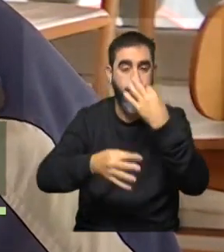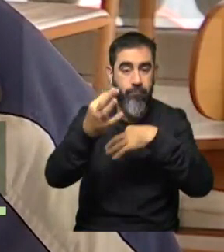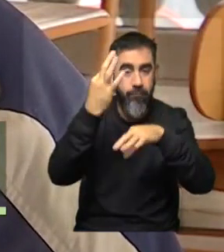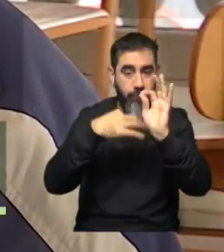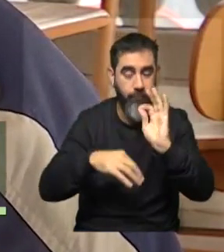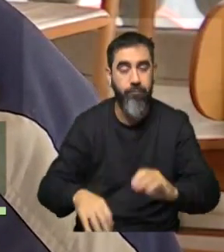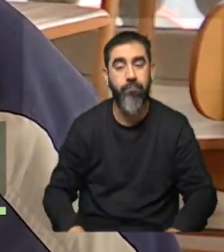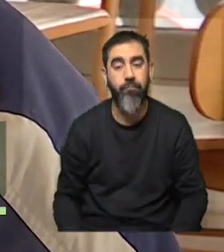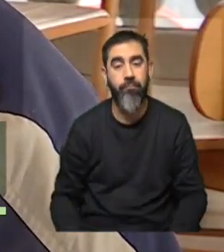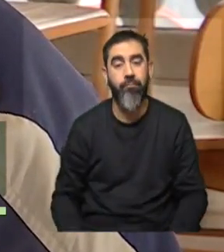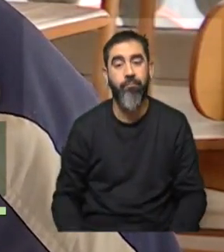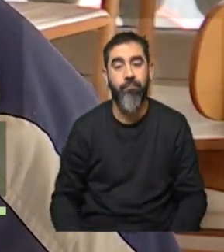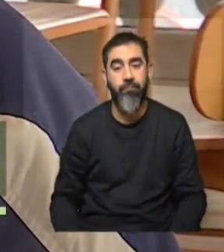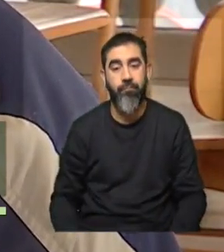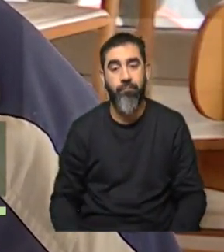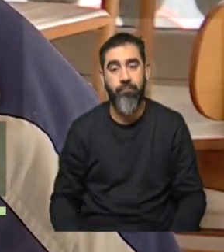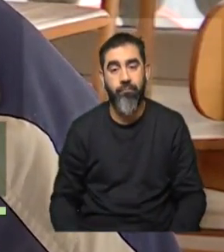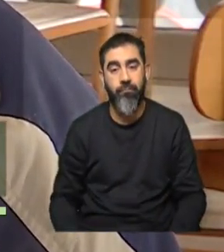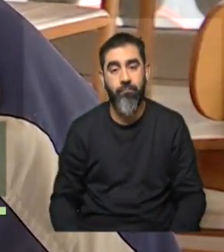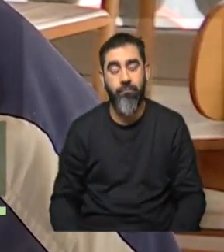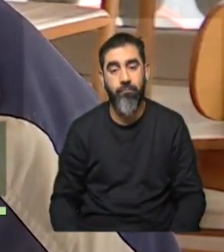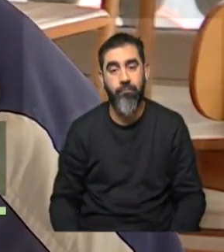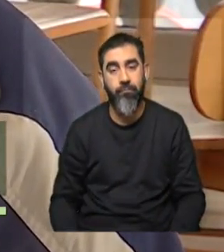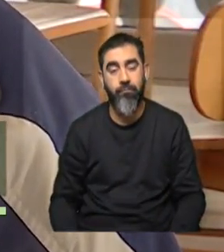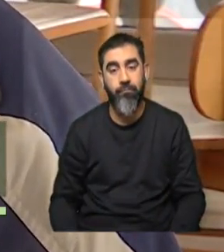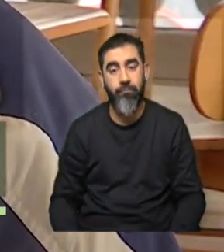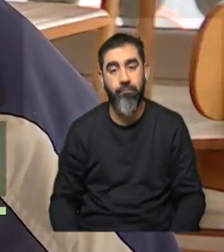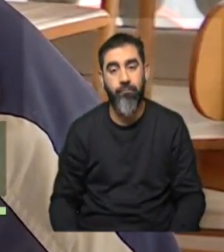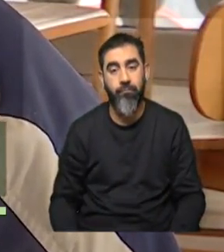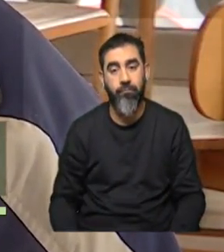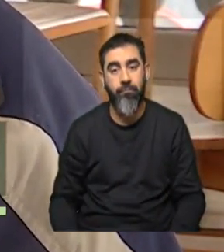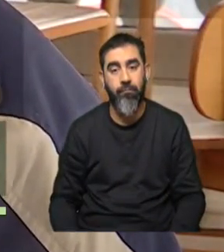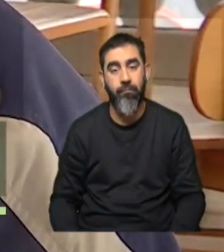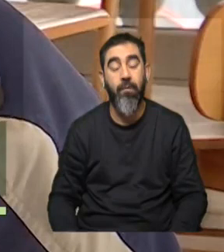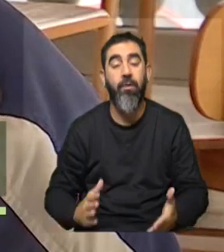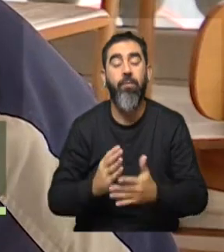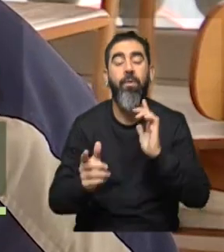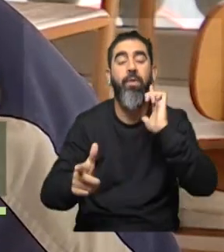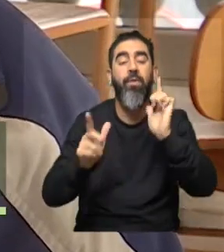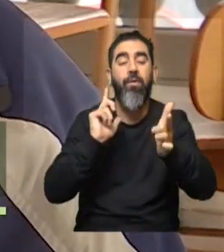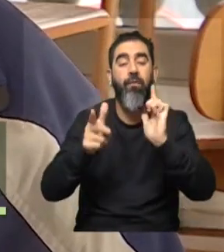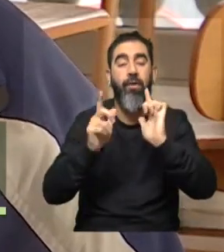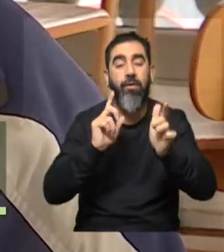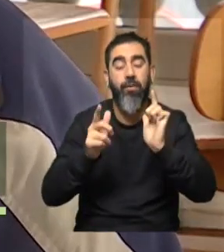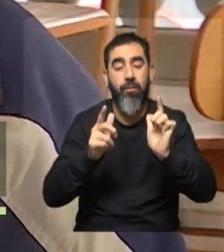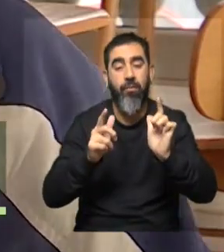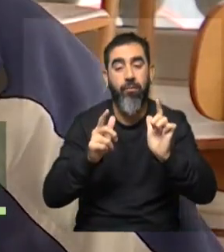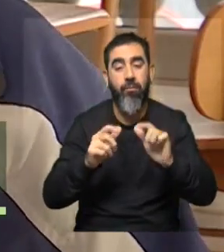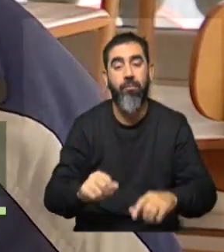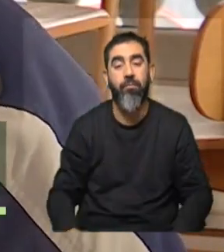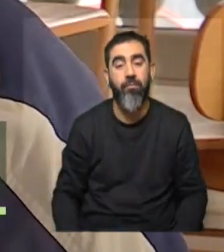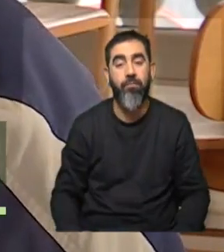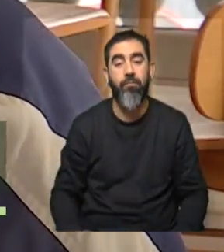hoyo Y eso siempre Siempre es entretenido siempre divertido siempre hay